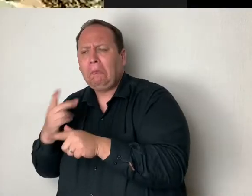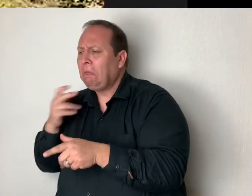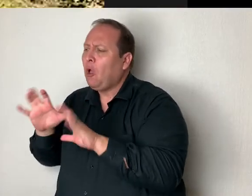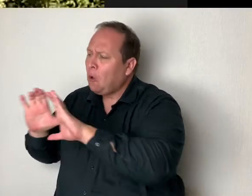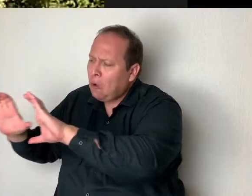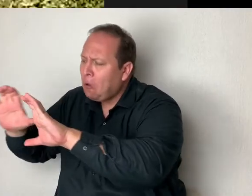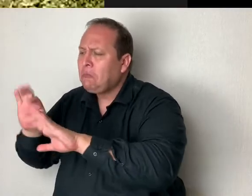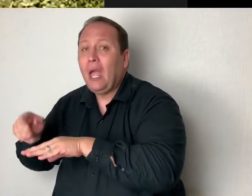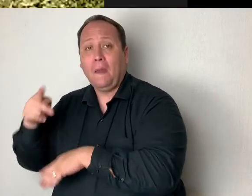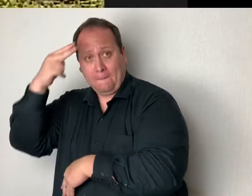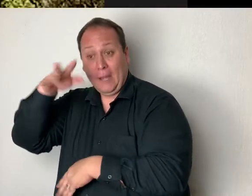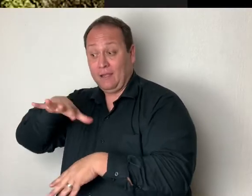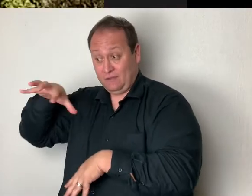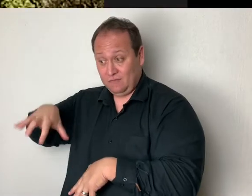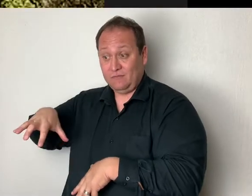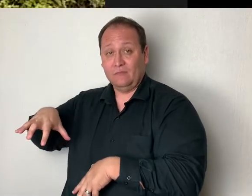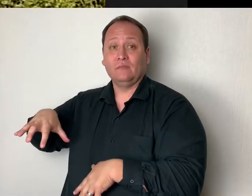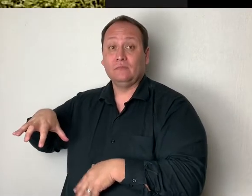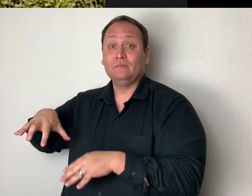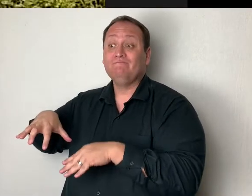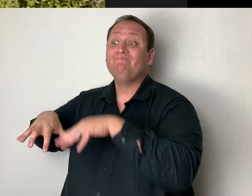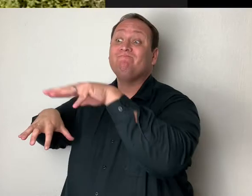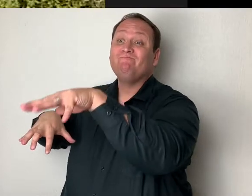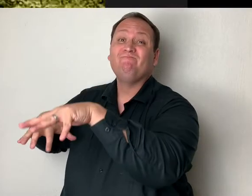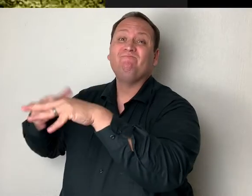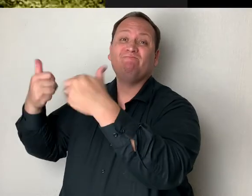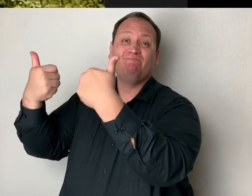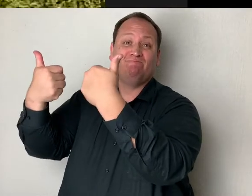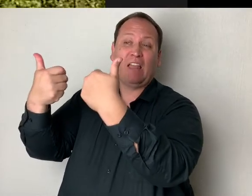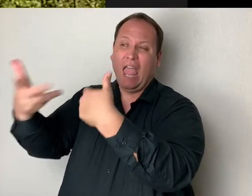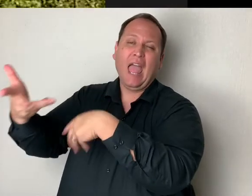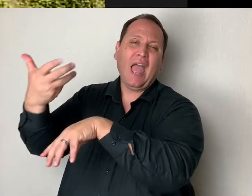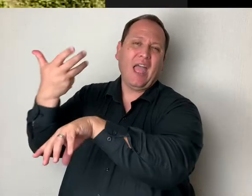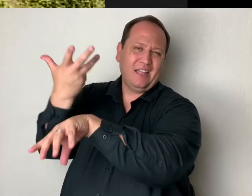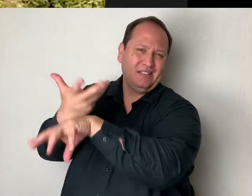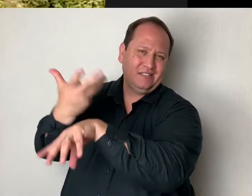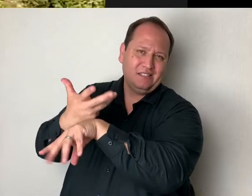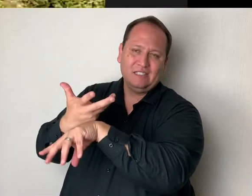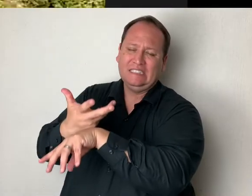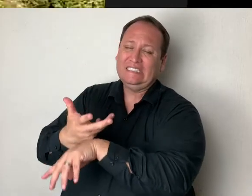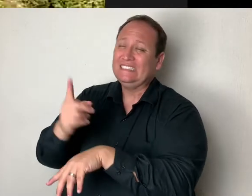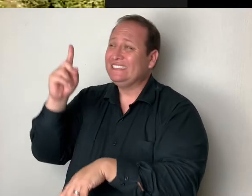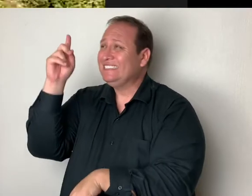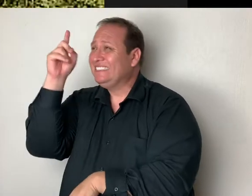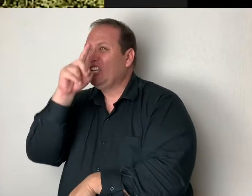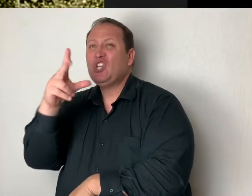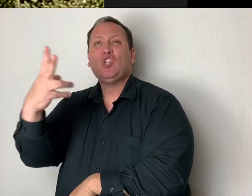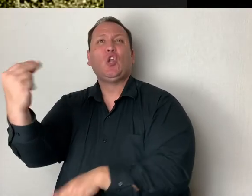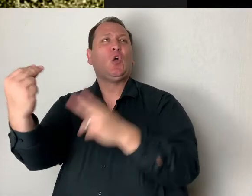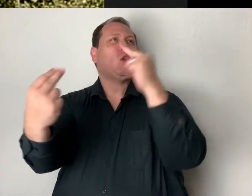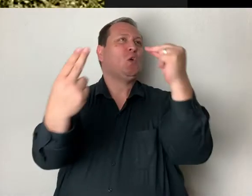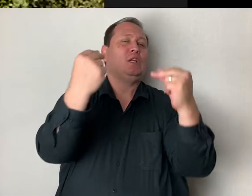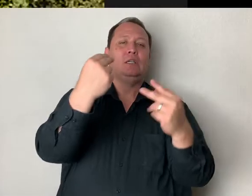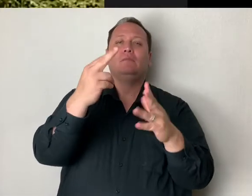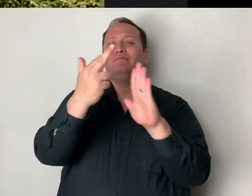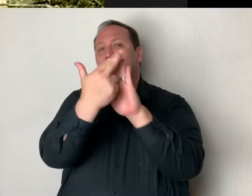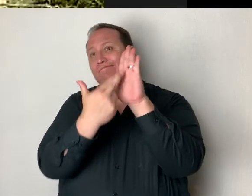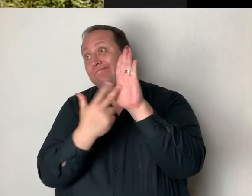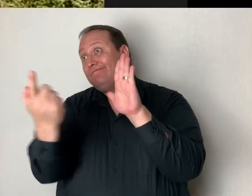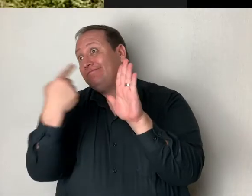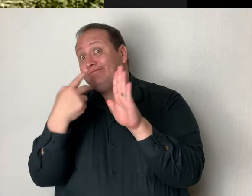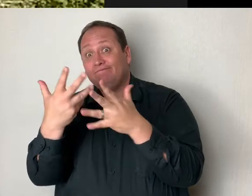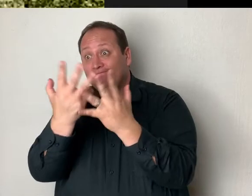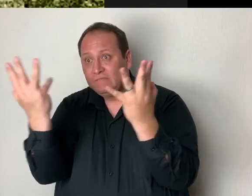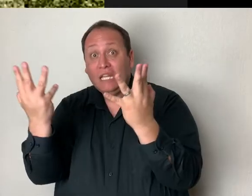lado estadounidense, siempre es una batalla por la política estadounidense en la frontera. Entonces, si tuviéramos un parque binacional,